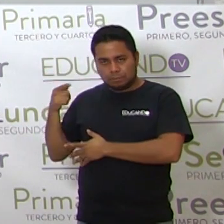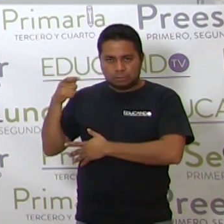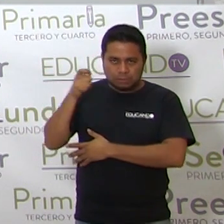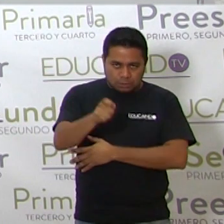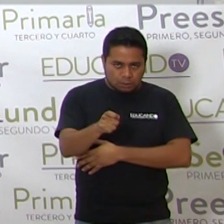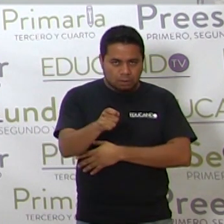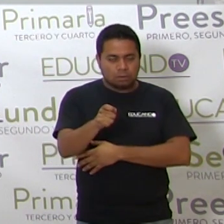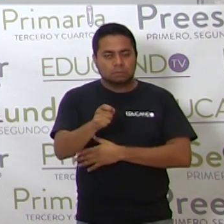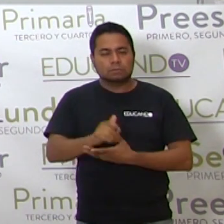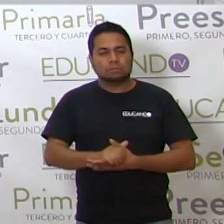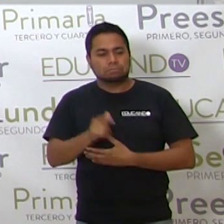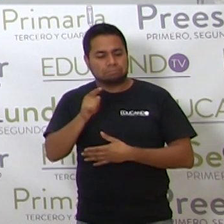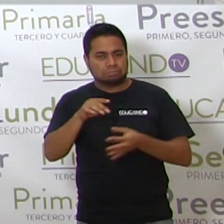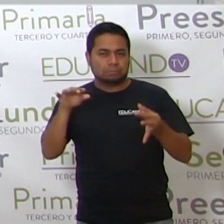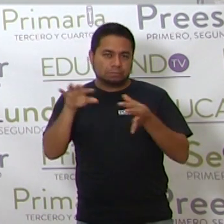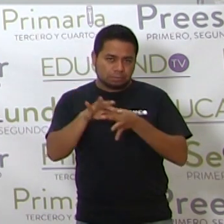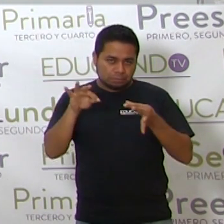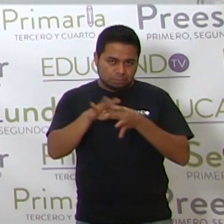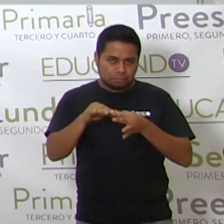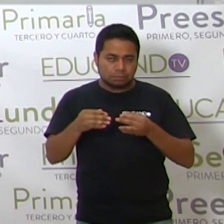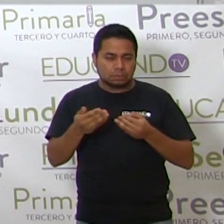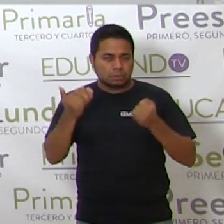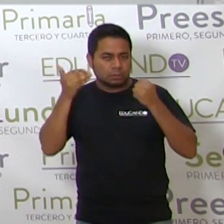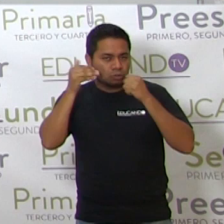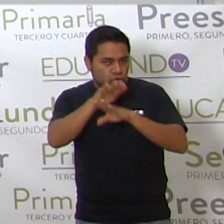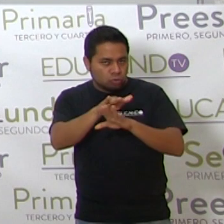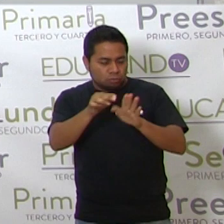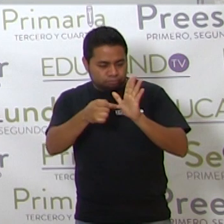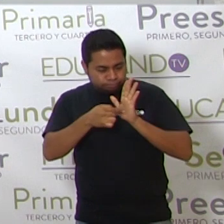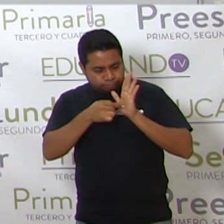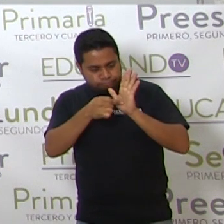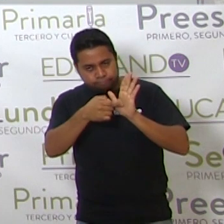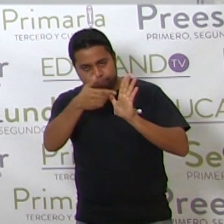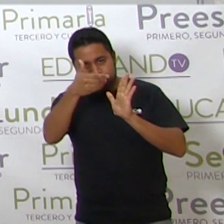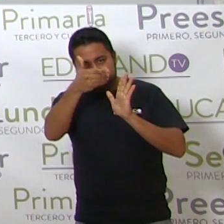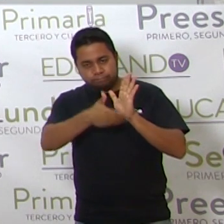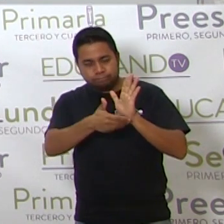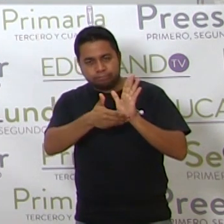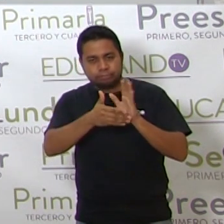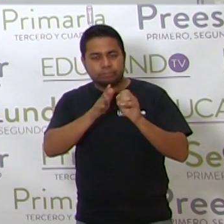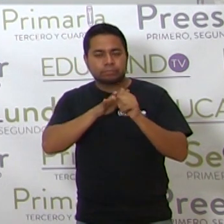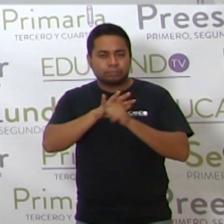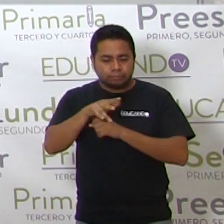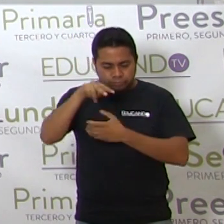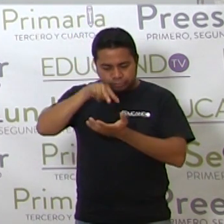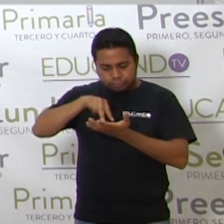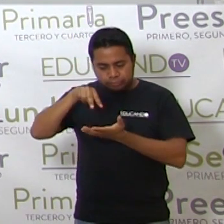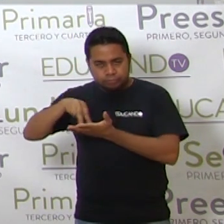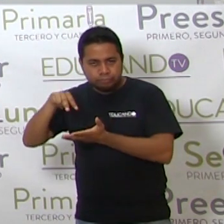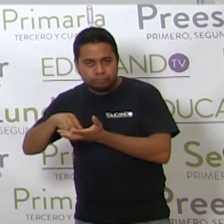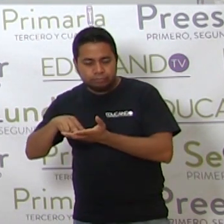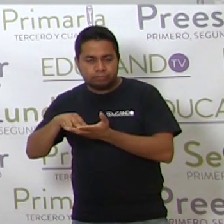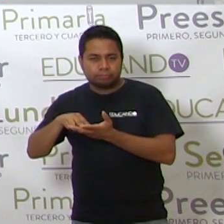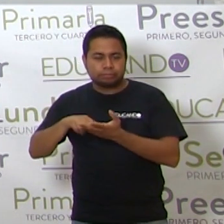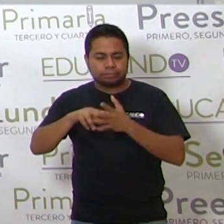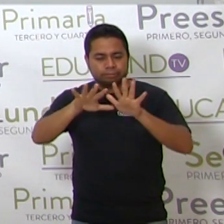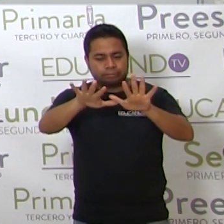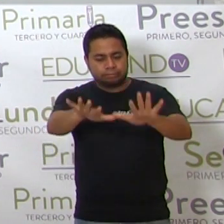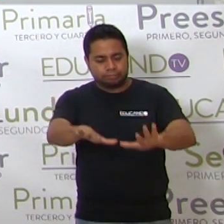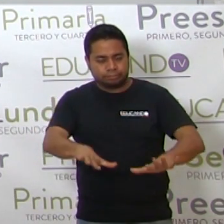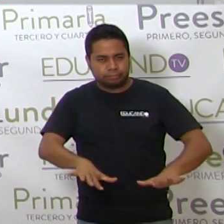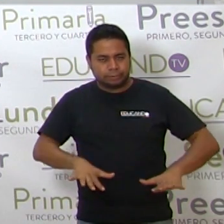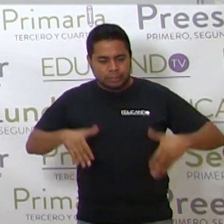sobre la presentación de dicha representación ante un